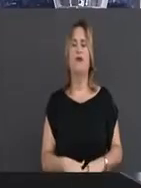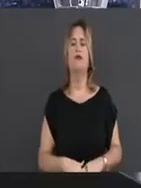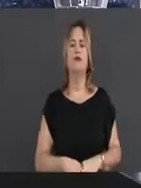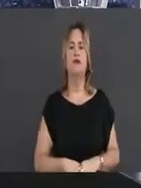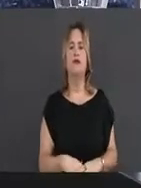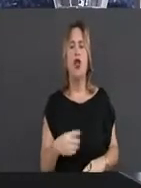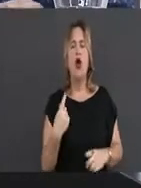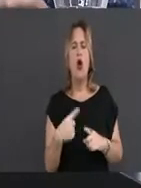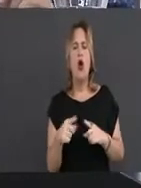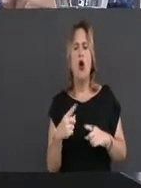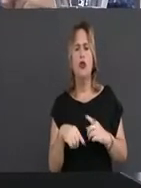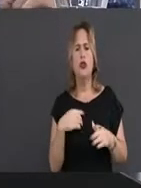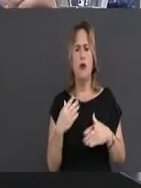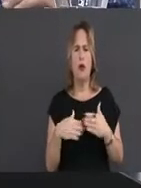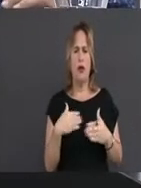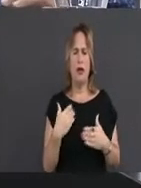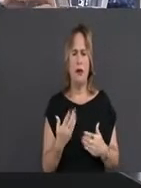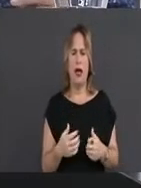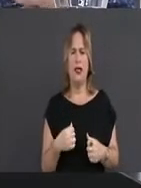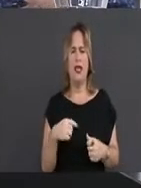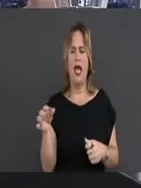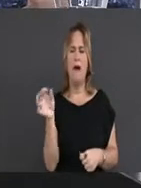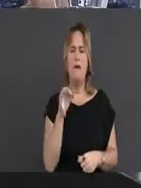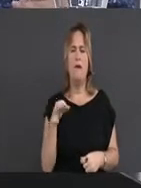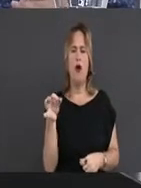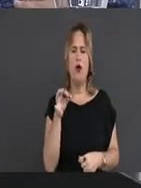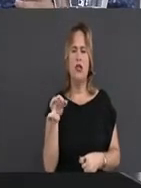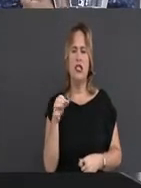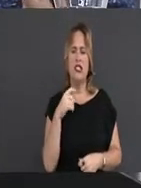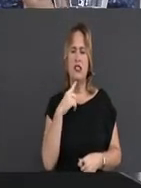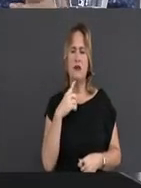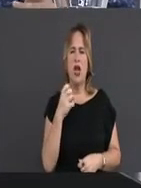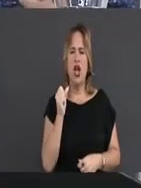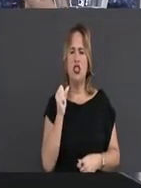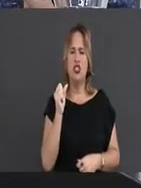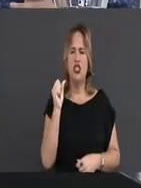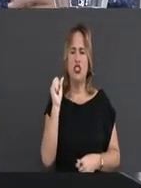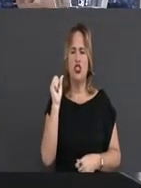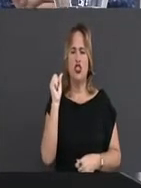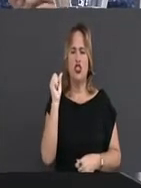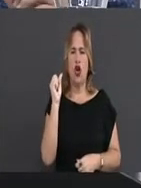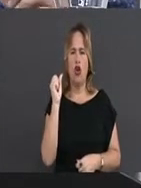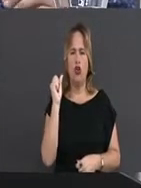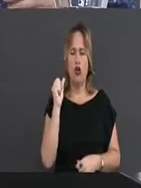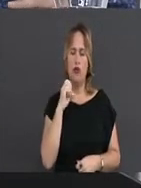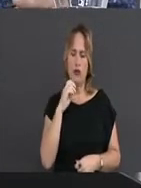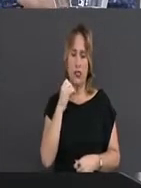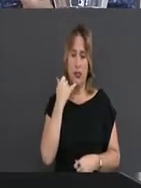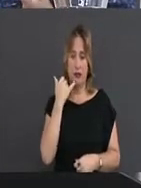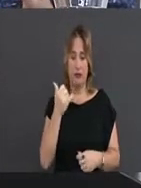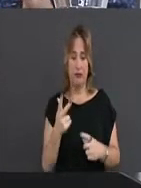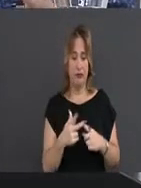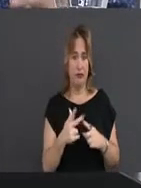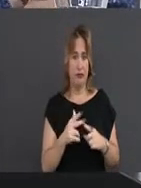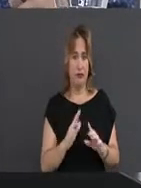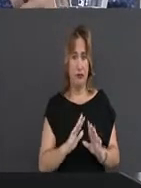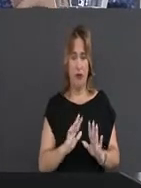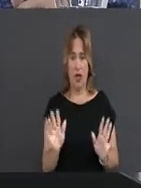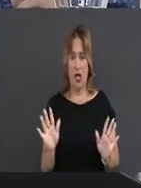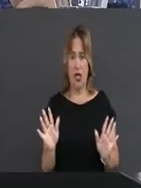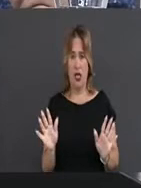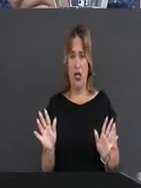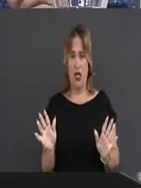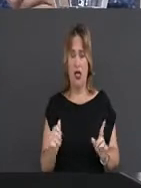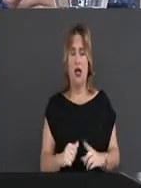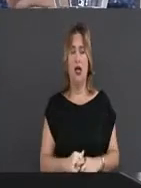5 cilindros. Ahora, otro asunto tiene que ver con el municipio de Alto Songo. Dice el televidente, ya está hecho. Sí, Songo